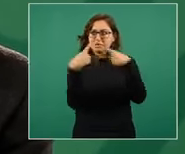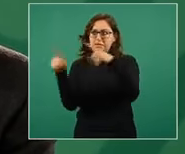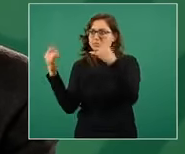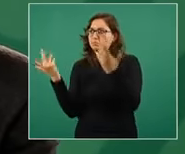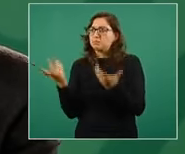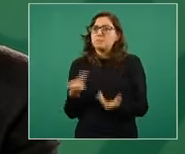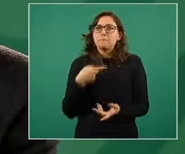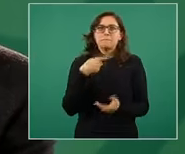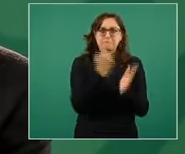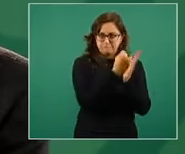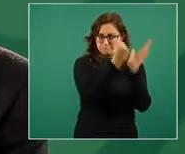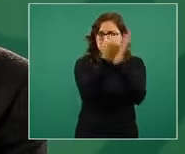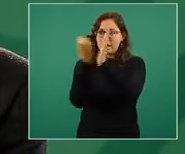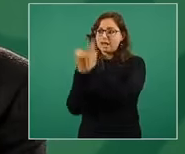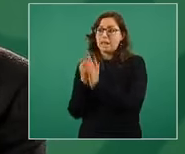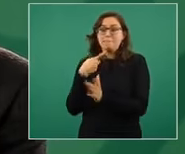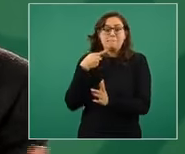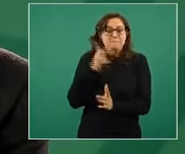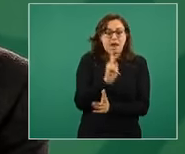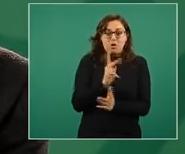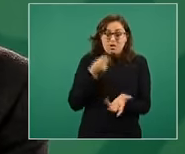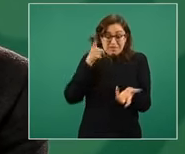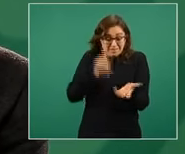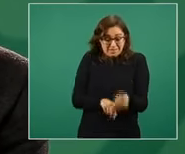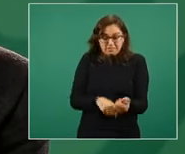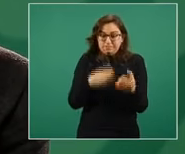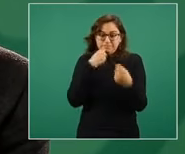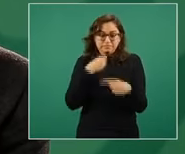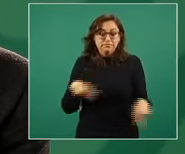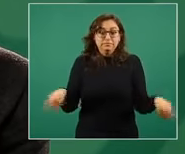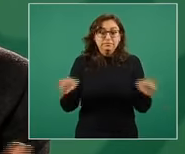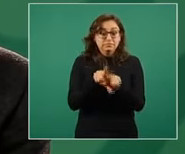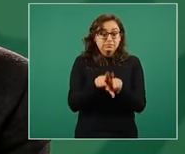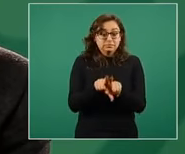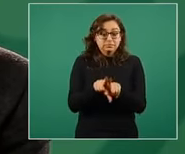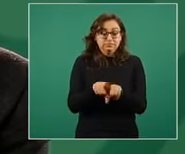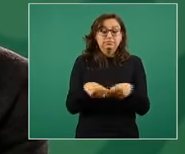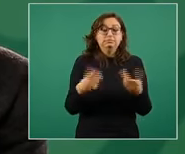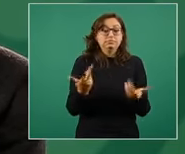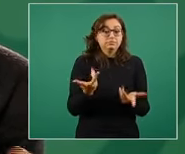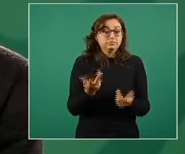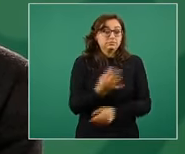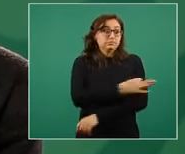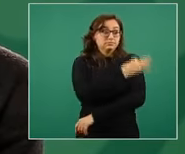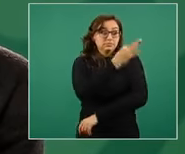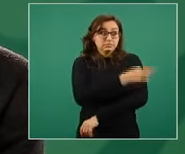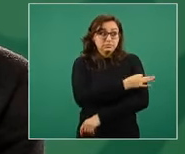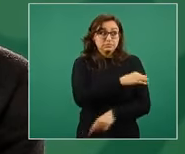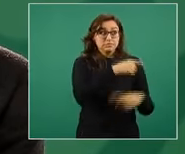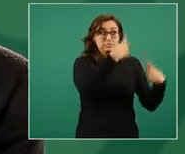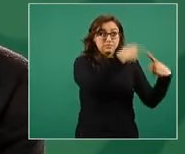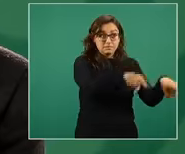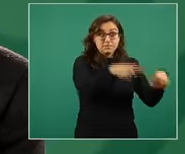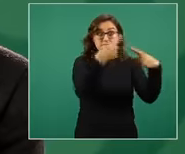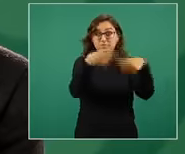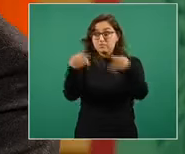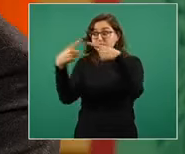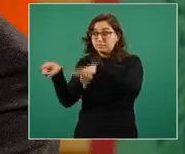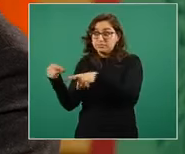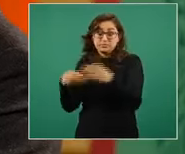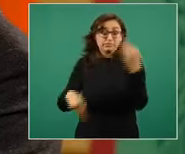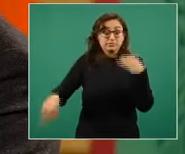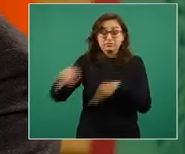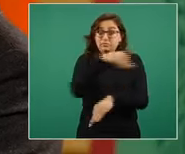información que las propias compañías presentan. En ese sentido, las distintas vacunas son